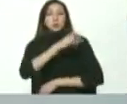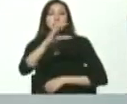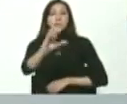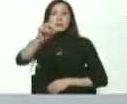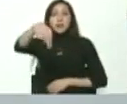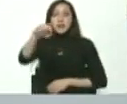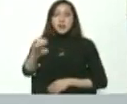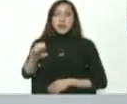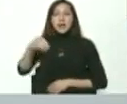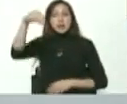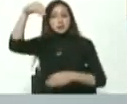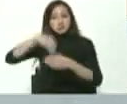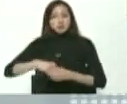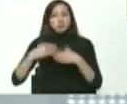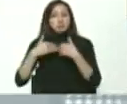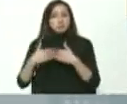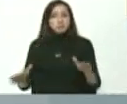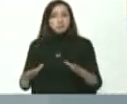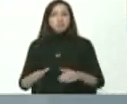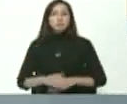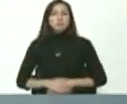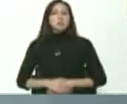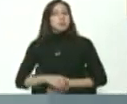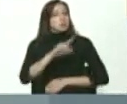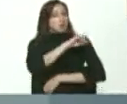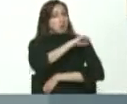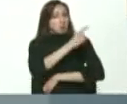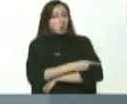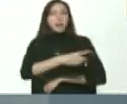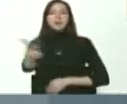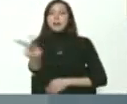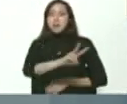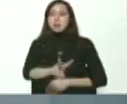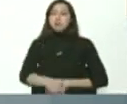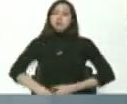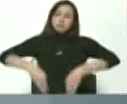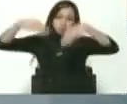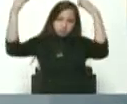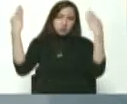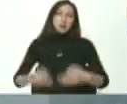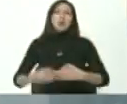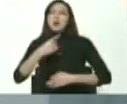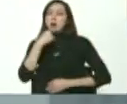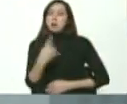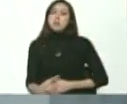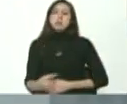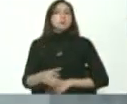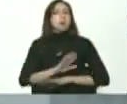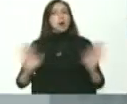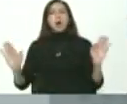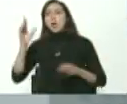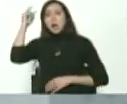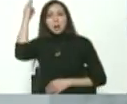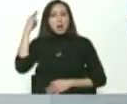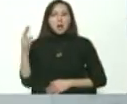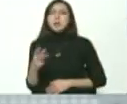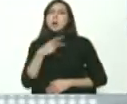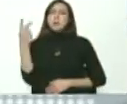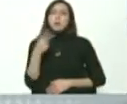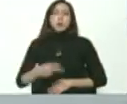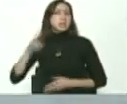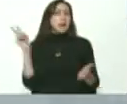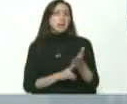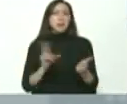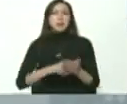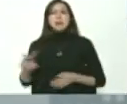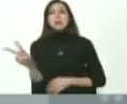se instalaron y son el poder electoral de la República. Así de sencillo, esa es la realidad política, la verdad de